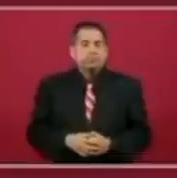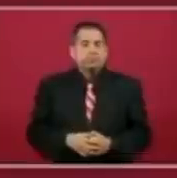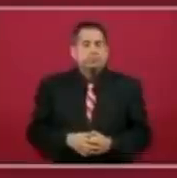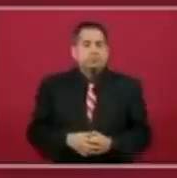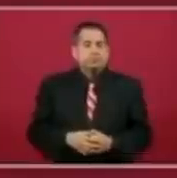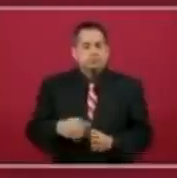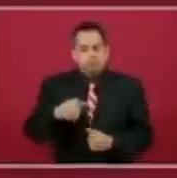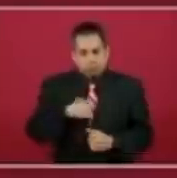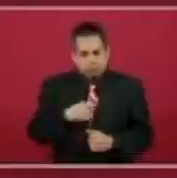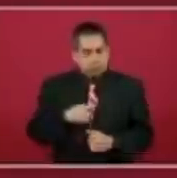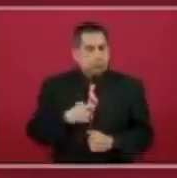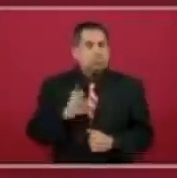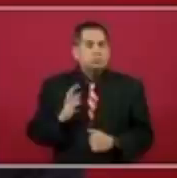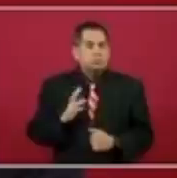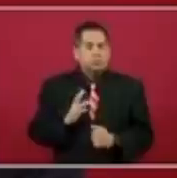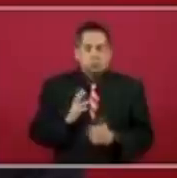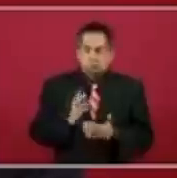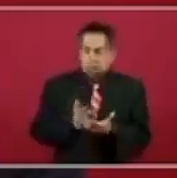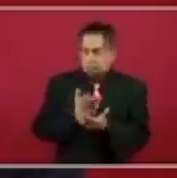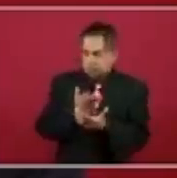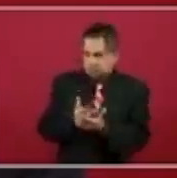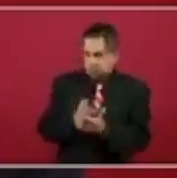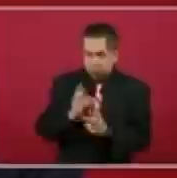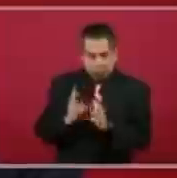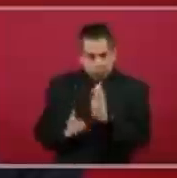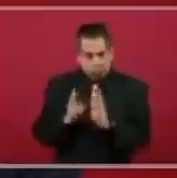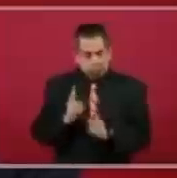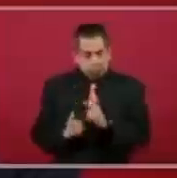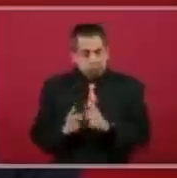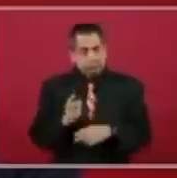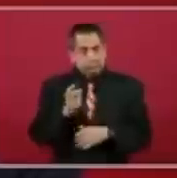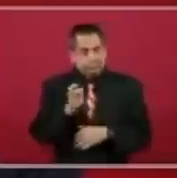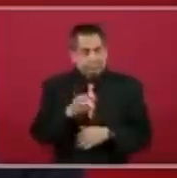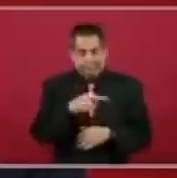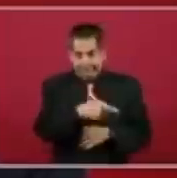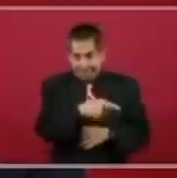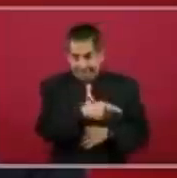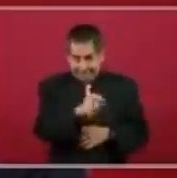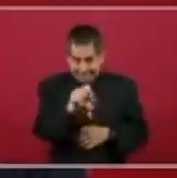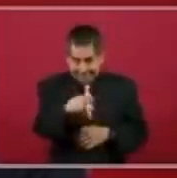he planteado sobre este caso